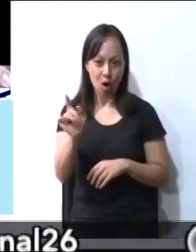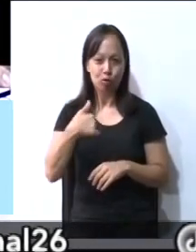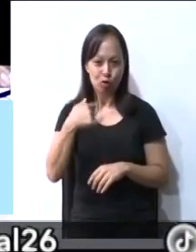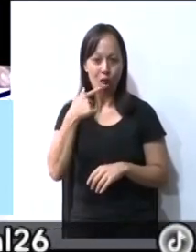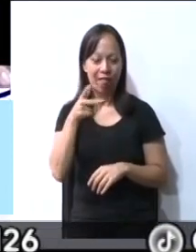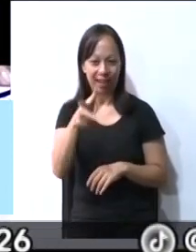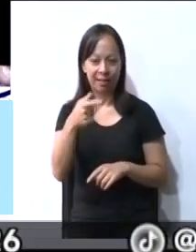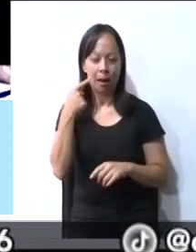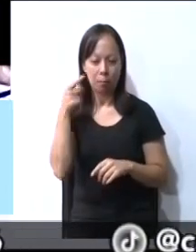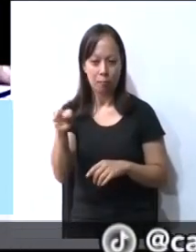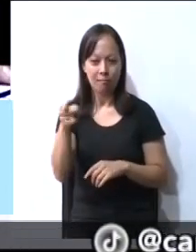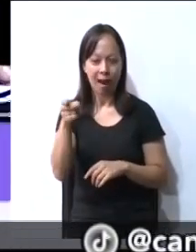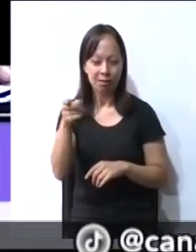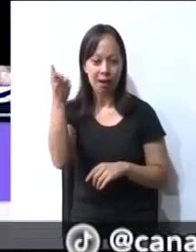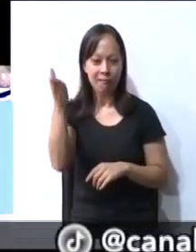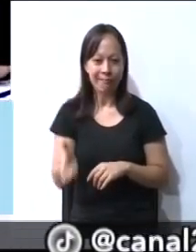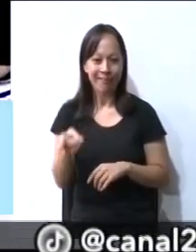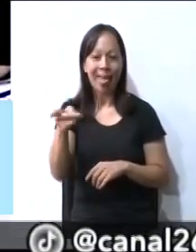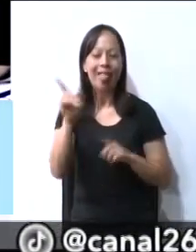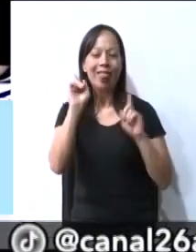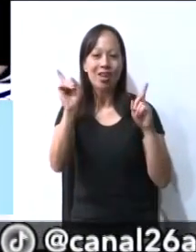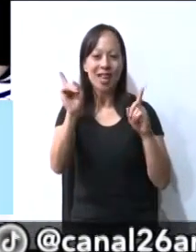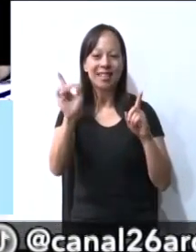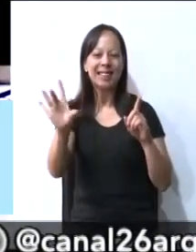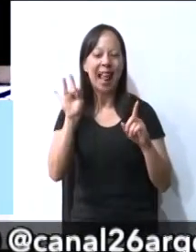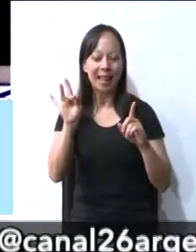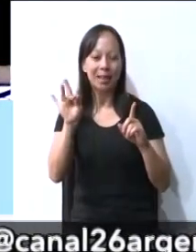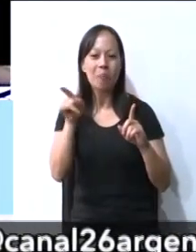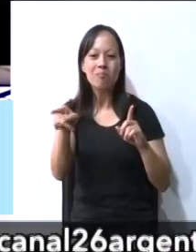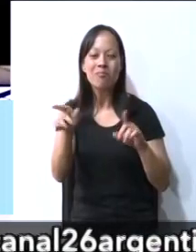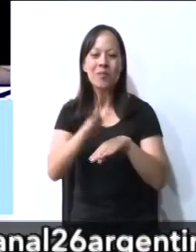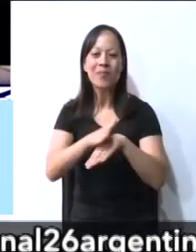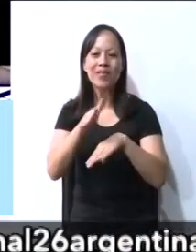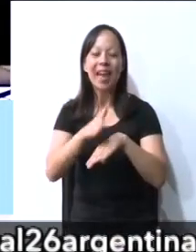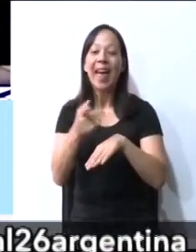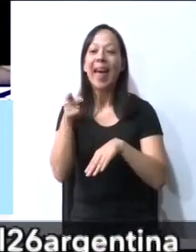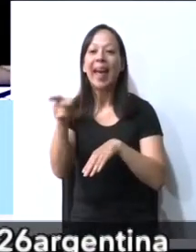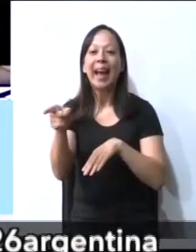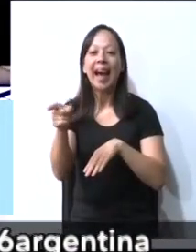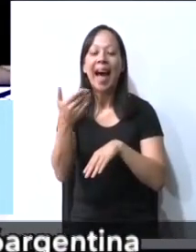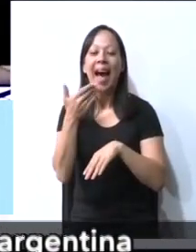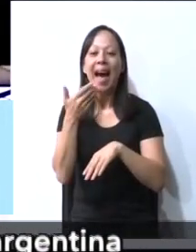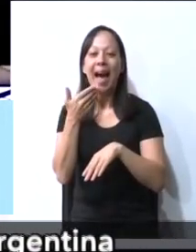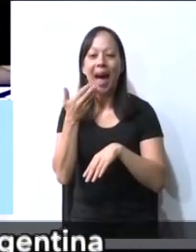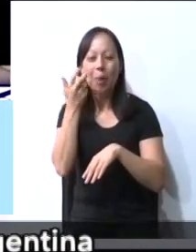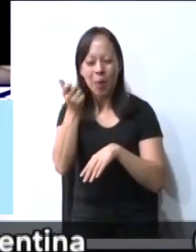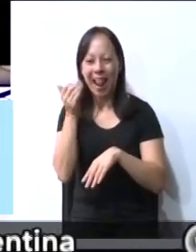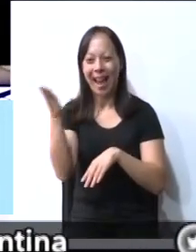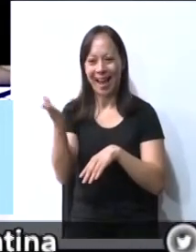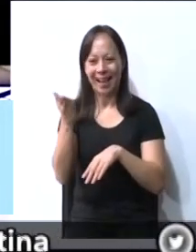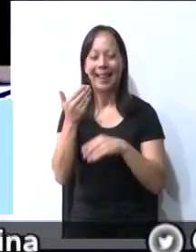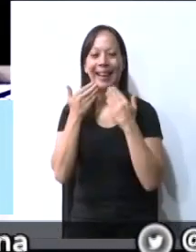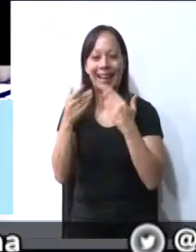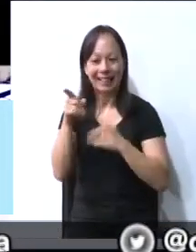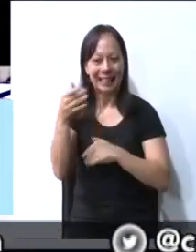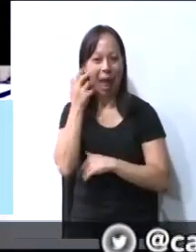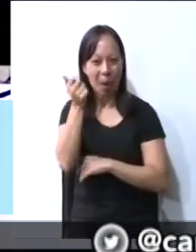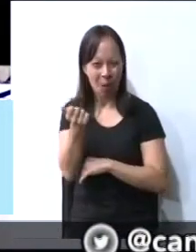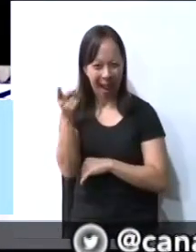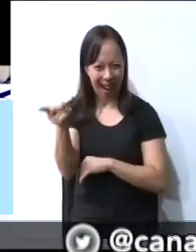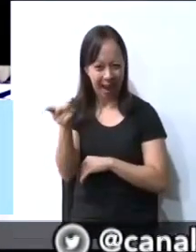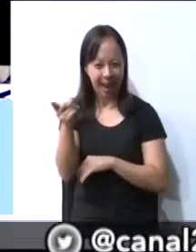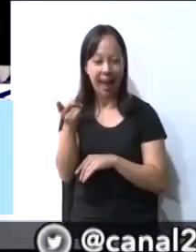reconocer. Ella eligió la docencia por su abuela, que cuando era joven le contaba su experiencia en el aula. Después